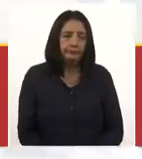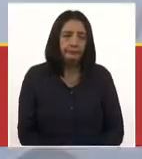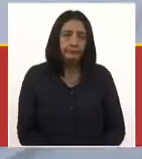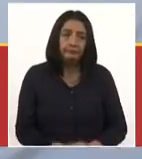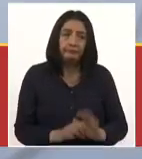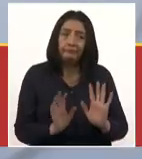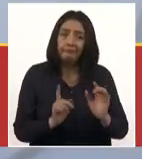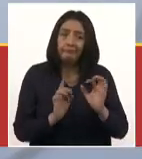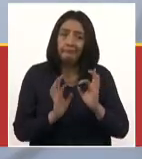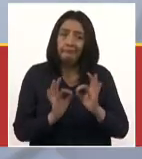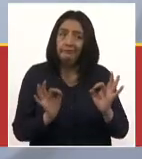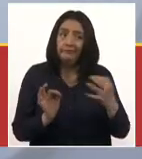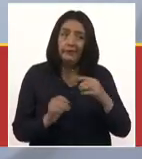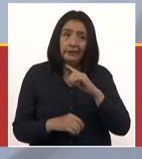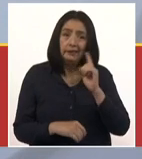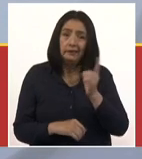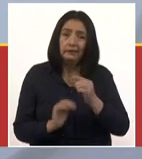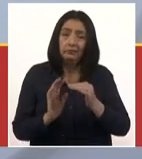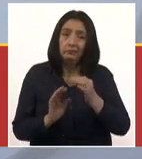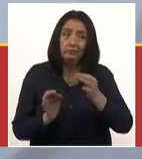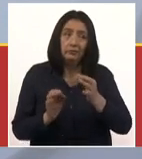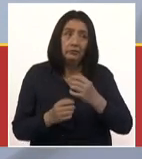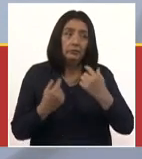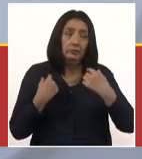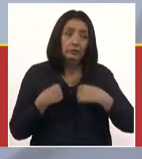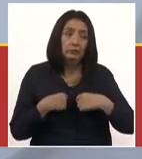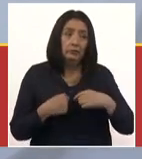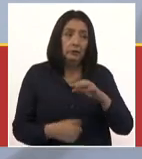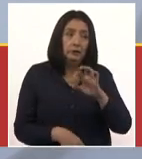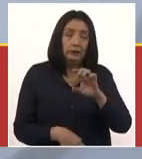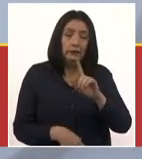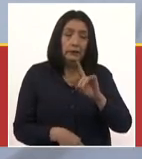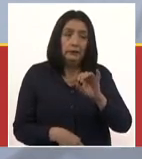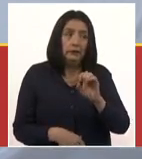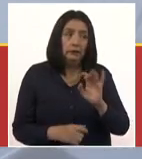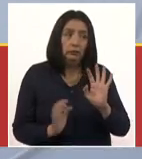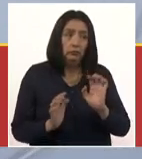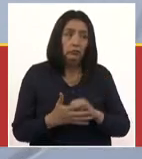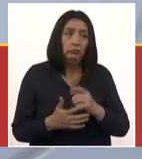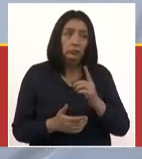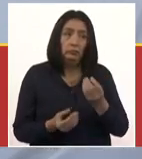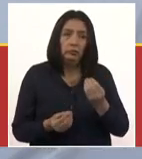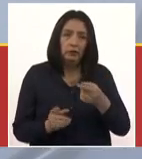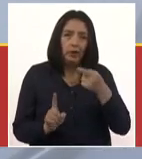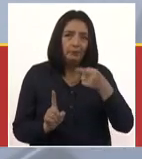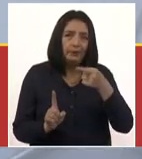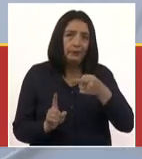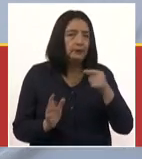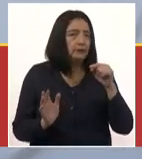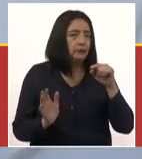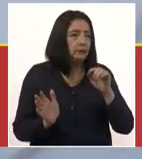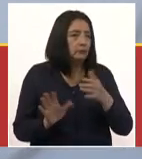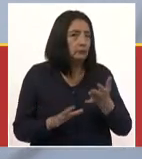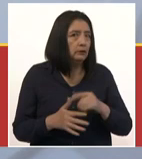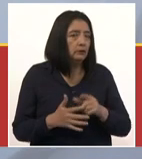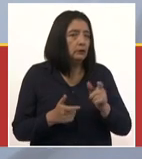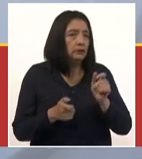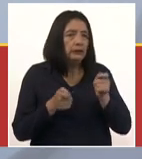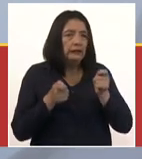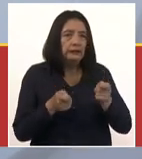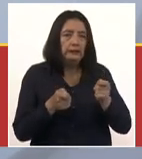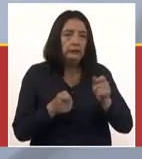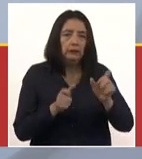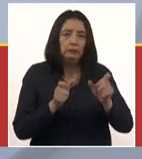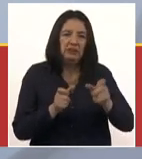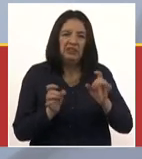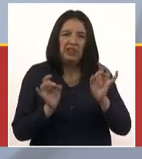Frases que le han costado una denuncia penal por parte del abogado Edison Tito Peralta por el delito de amenaza de muerte e incitación al odio